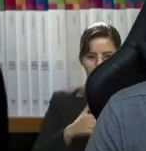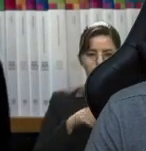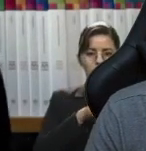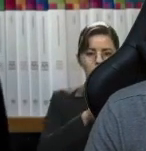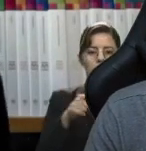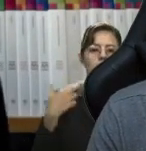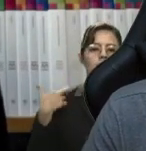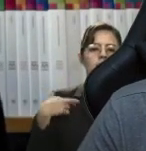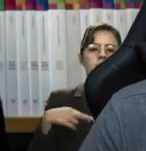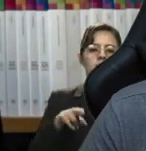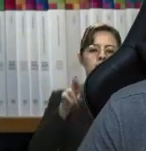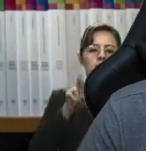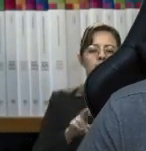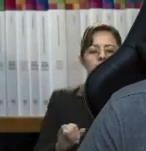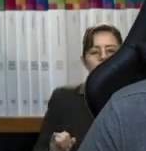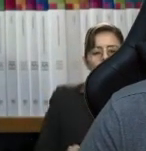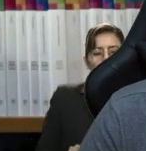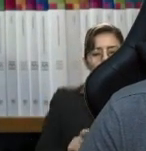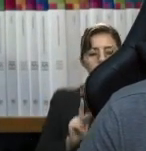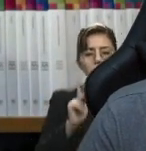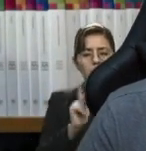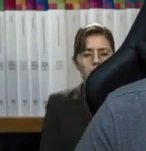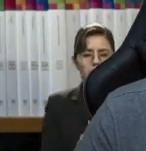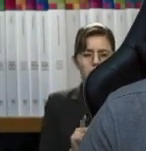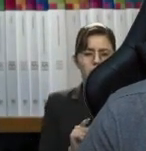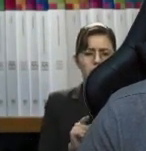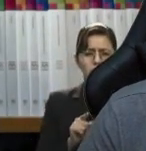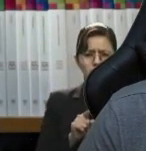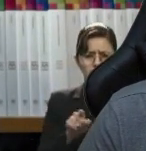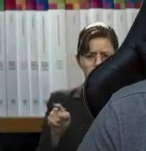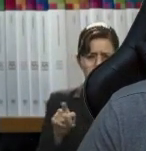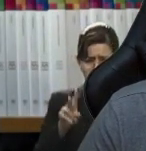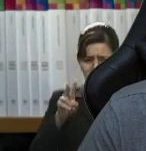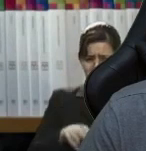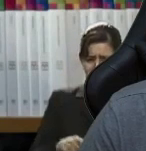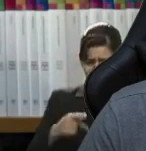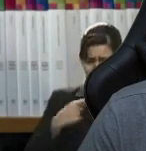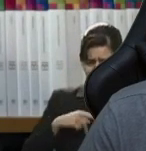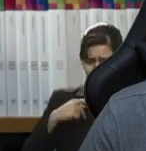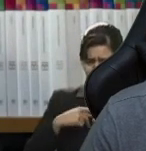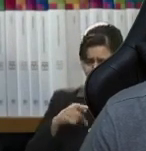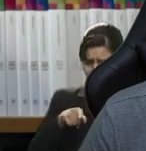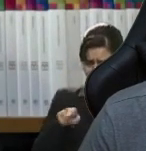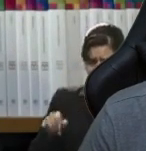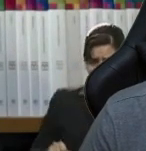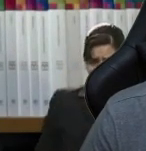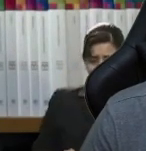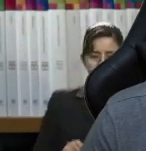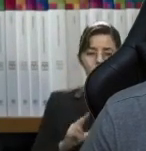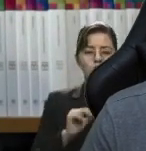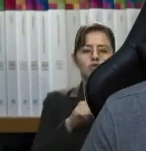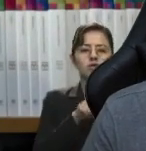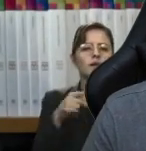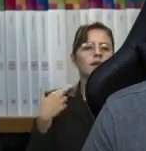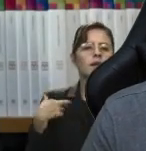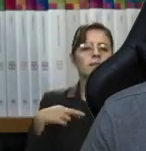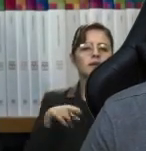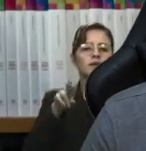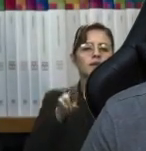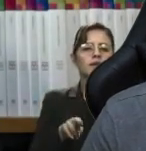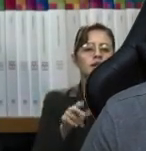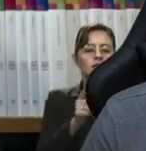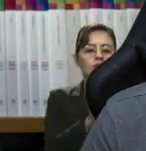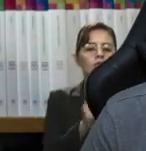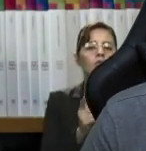parte ninguno es representante de los intereses de la nación ustedes son represente de partidos políticos partidos